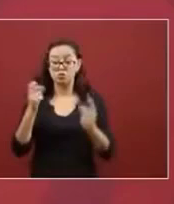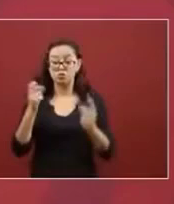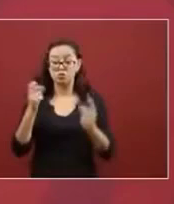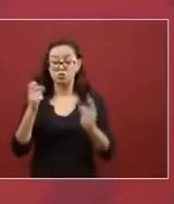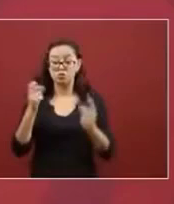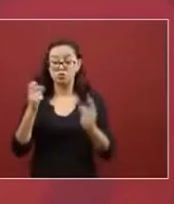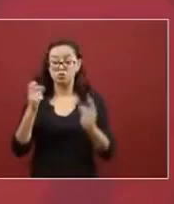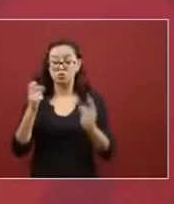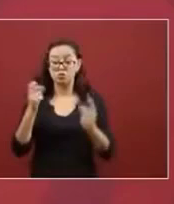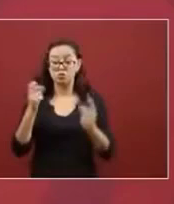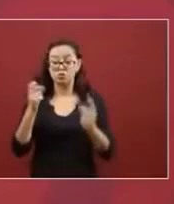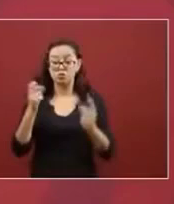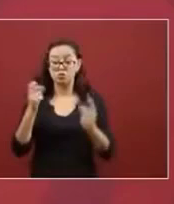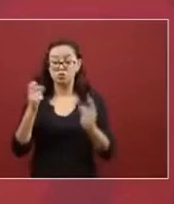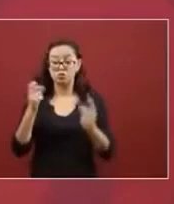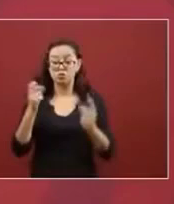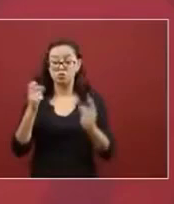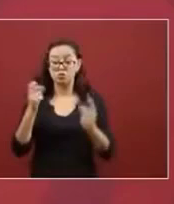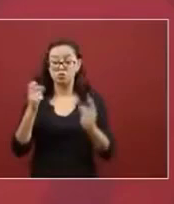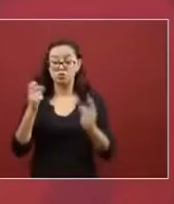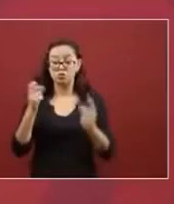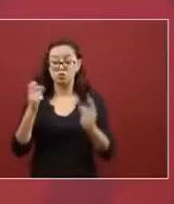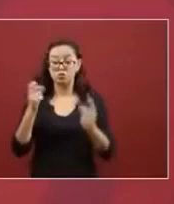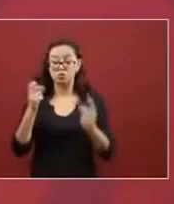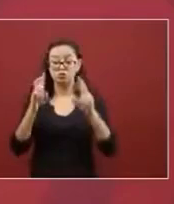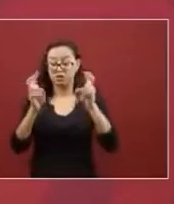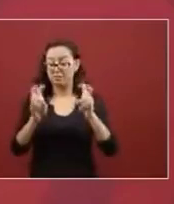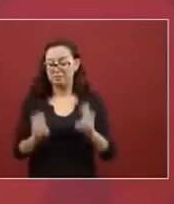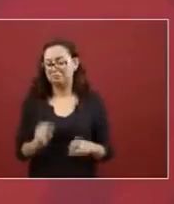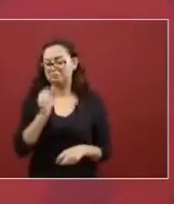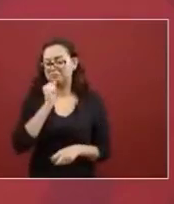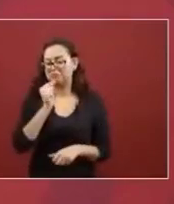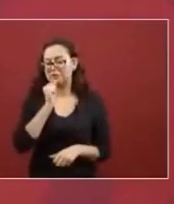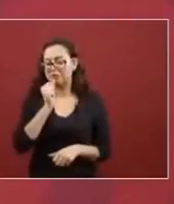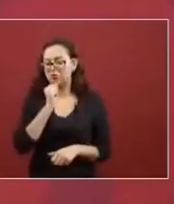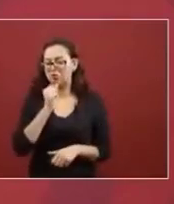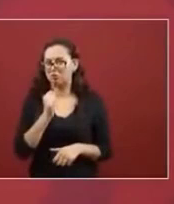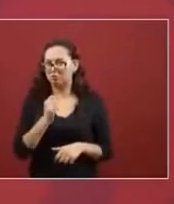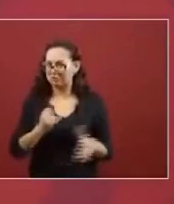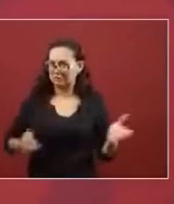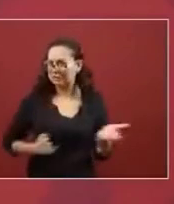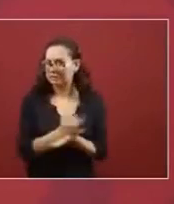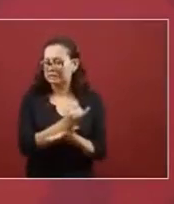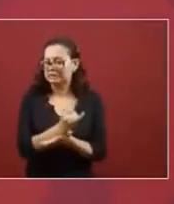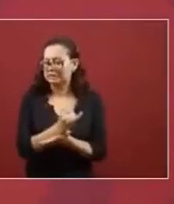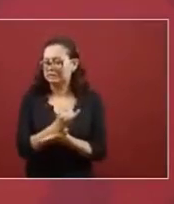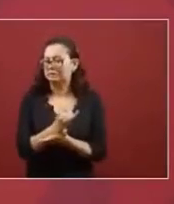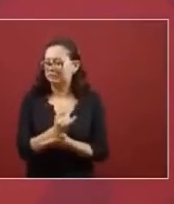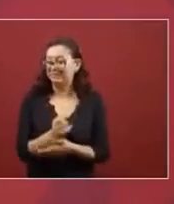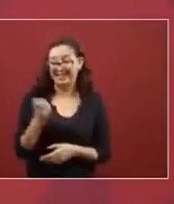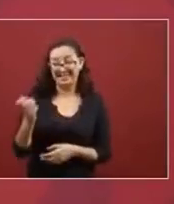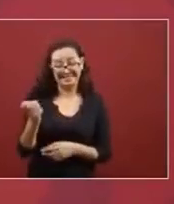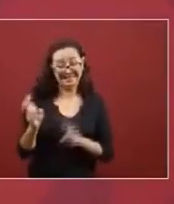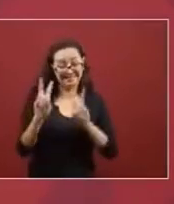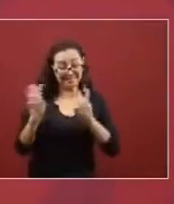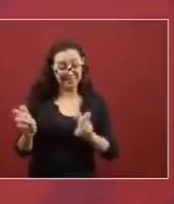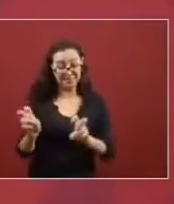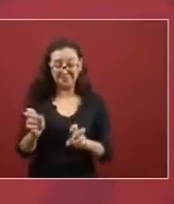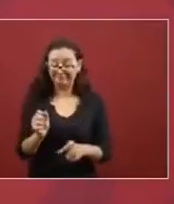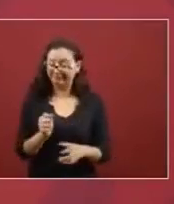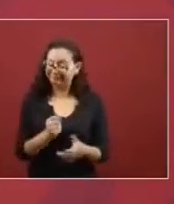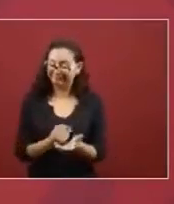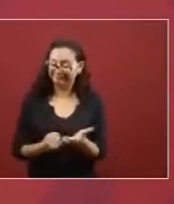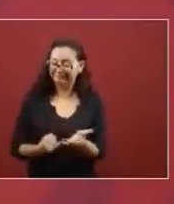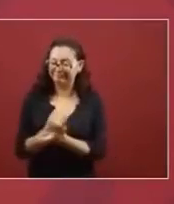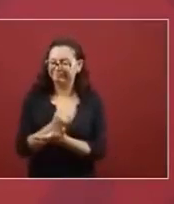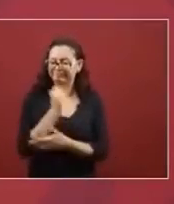como abierto a seguir en las pláticas ok pendiente pero este yo creo que puede